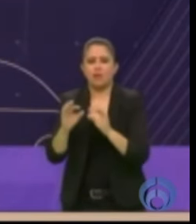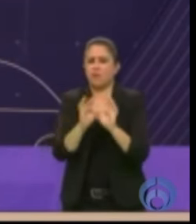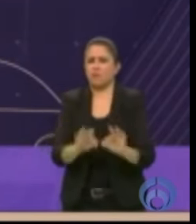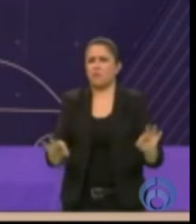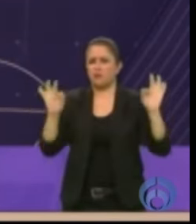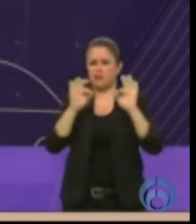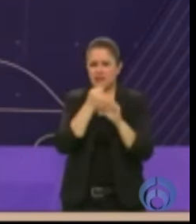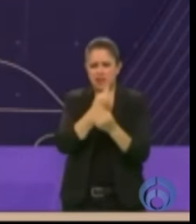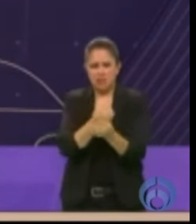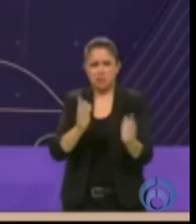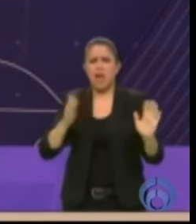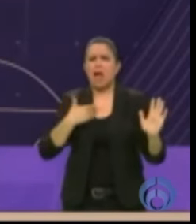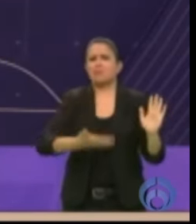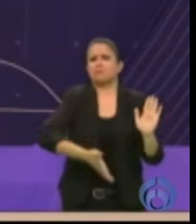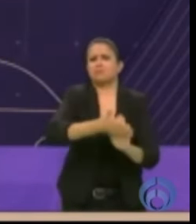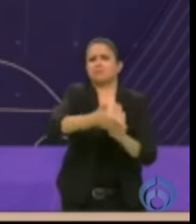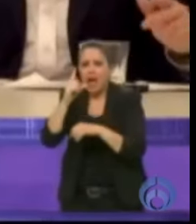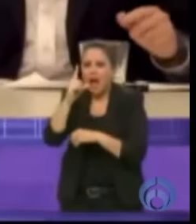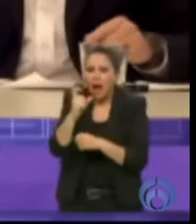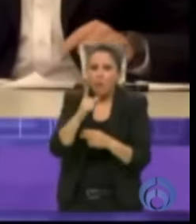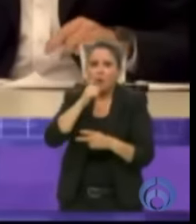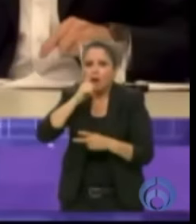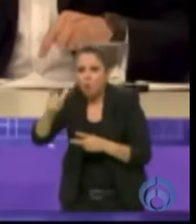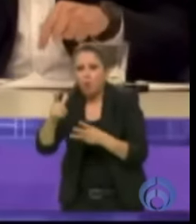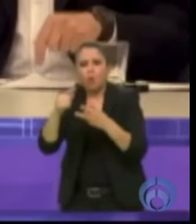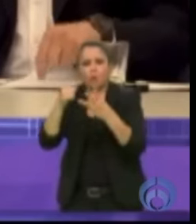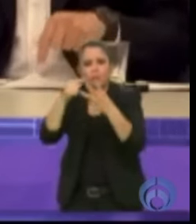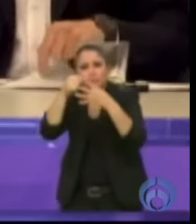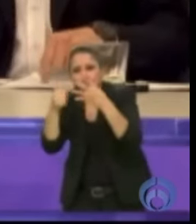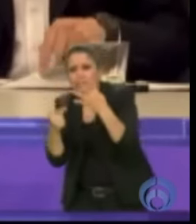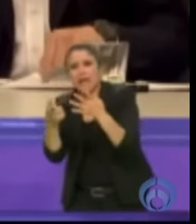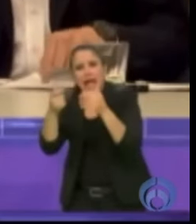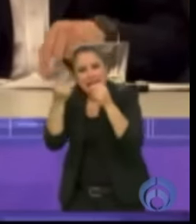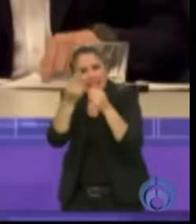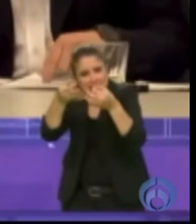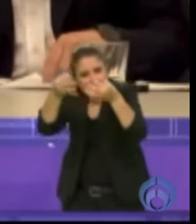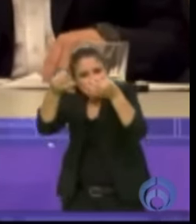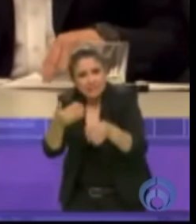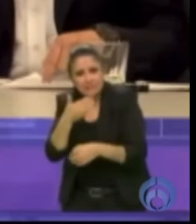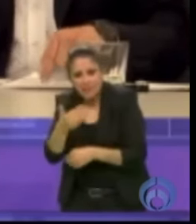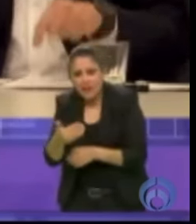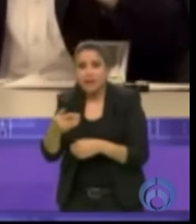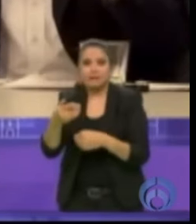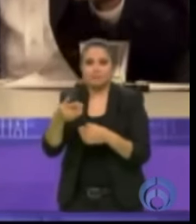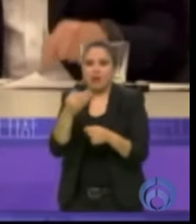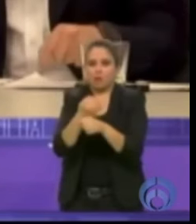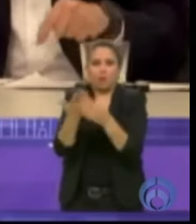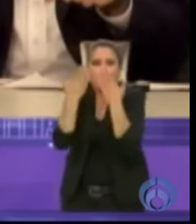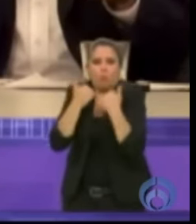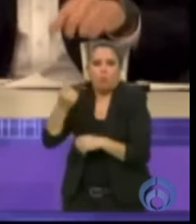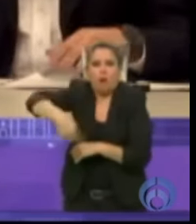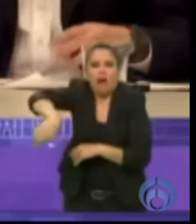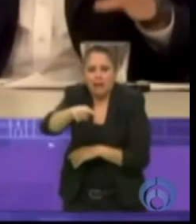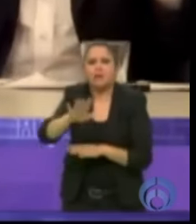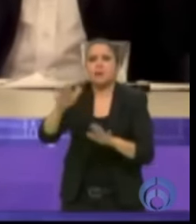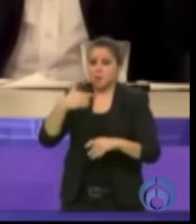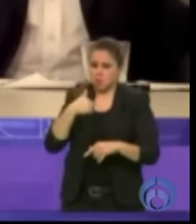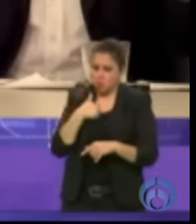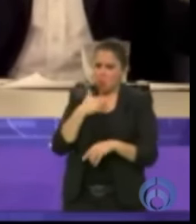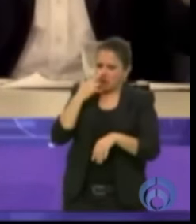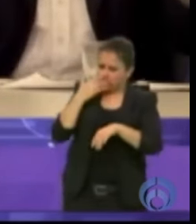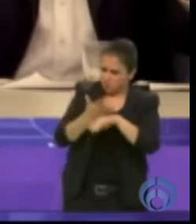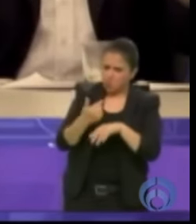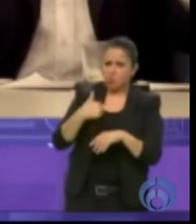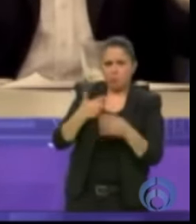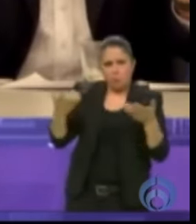No, yo creo que él está jugando de buena fe, pero me parece que es un actor irrelevante. En realidad, si la gente quiere un cambio, debe